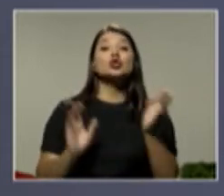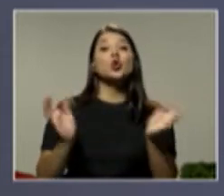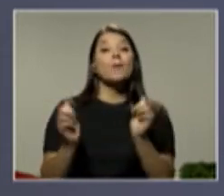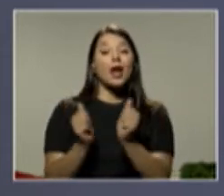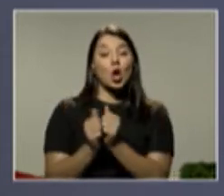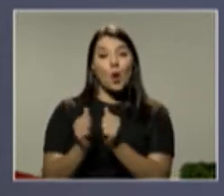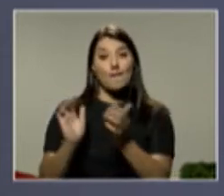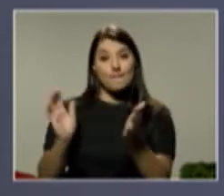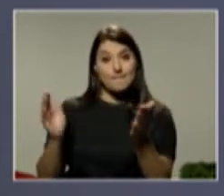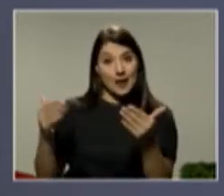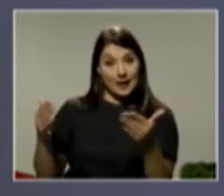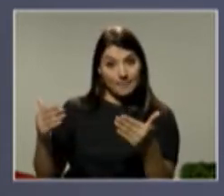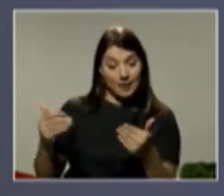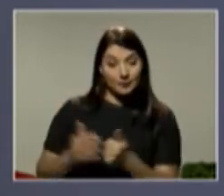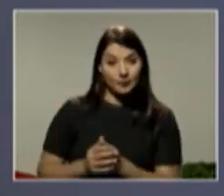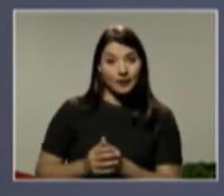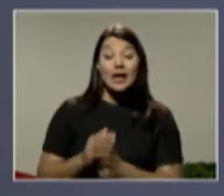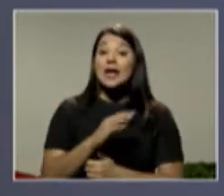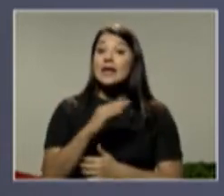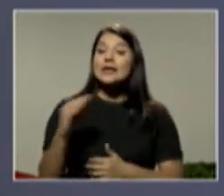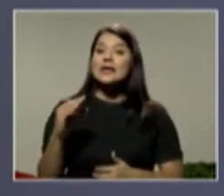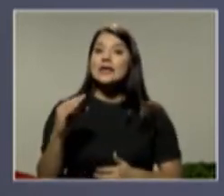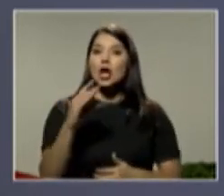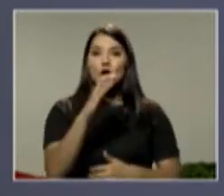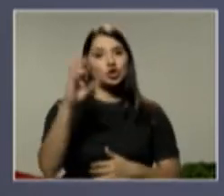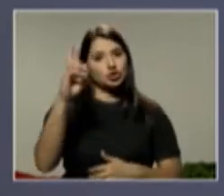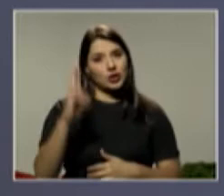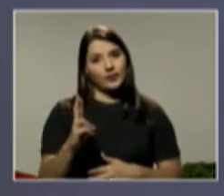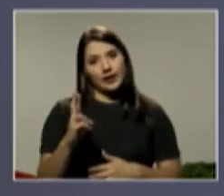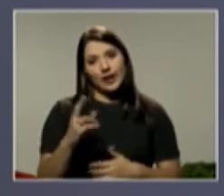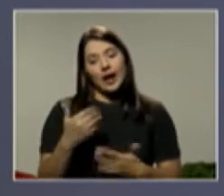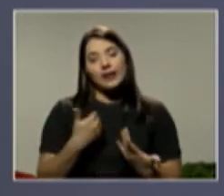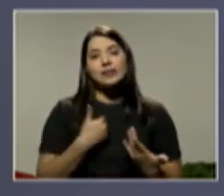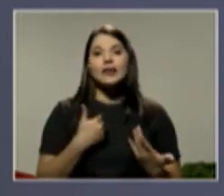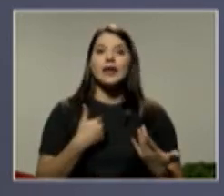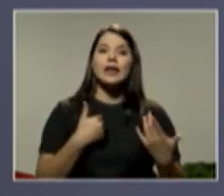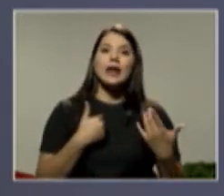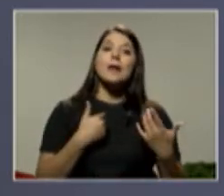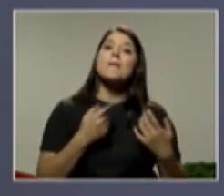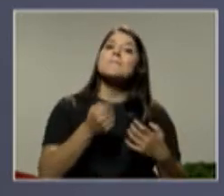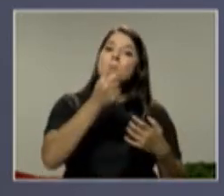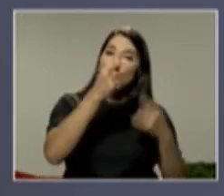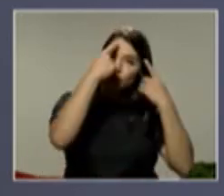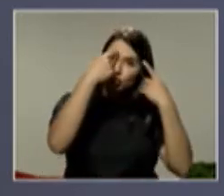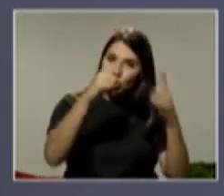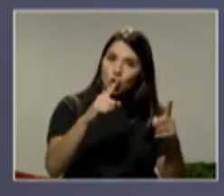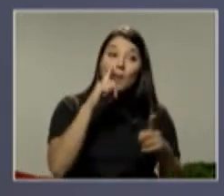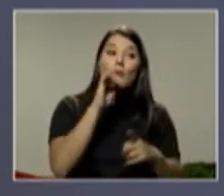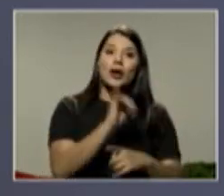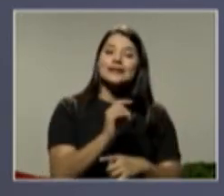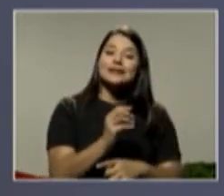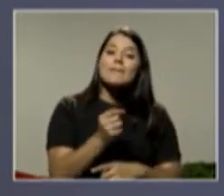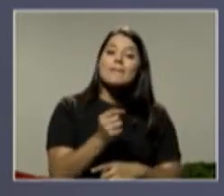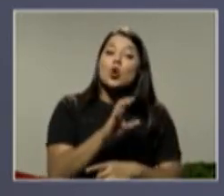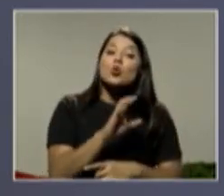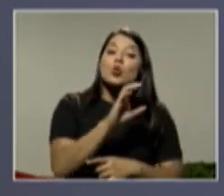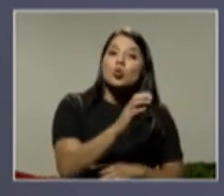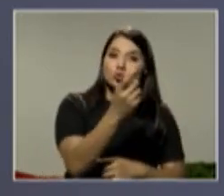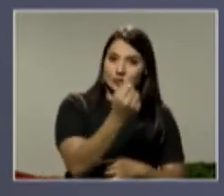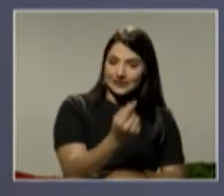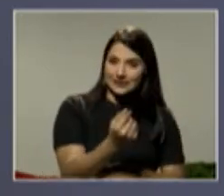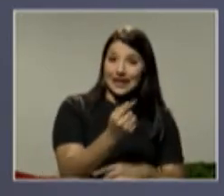Panamá. Y obtiene resultados acordes a esa inversión, pobres. Las diferentes administraciones